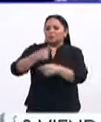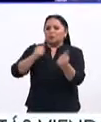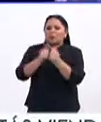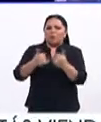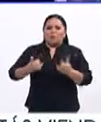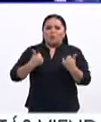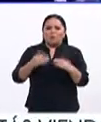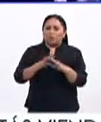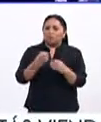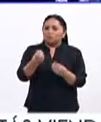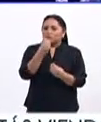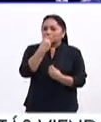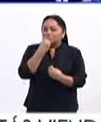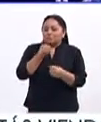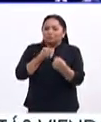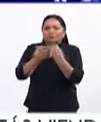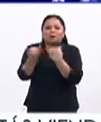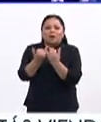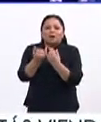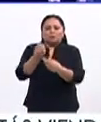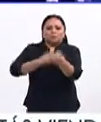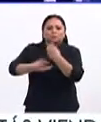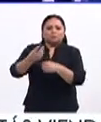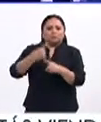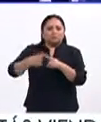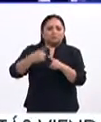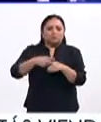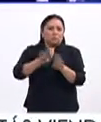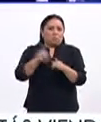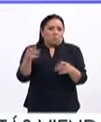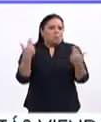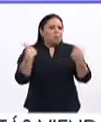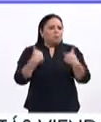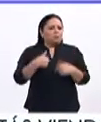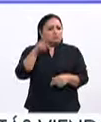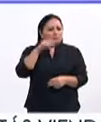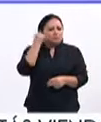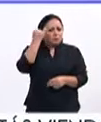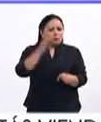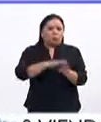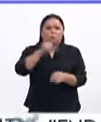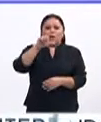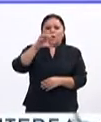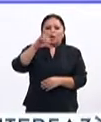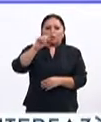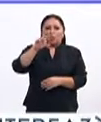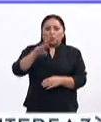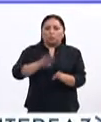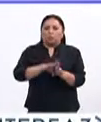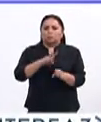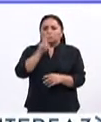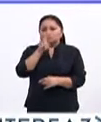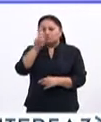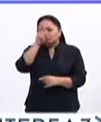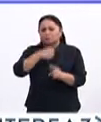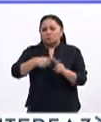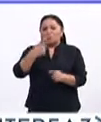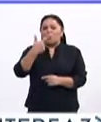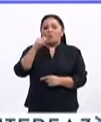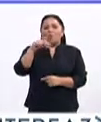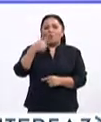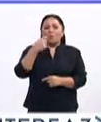le gusta, y yo creo que ha de ser un privilegio que sea tu maestro. Imagínate, un lector devoto, minucioso de